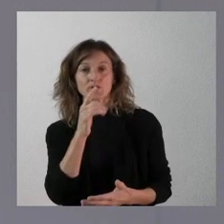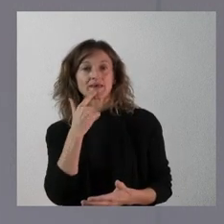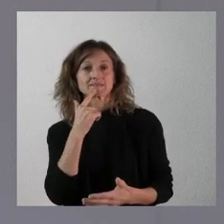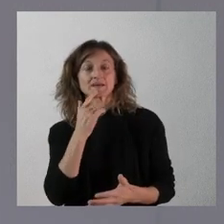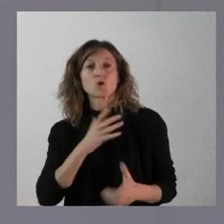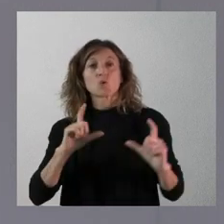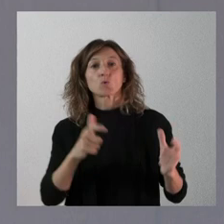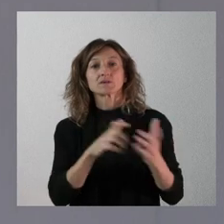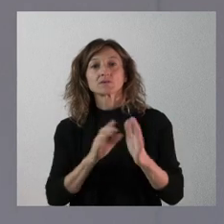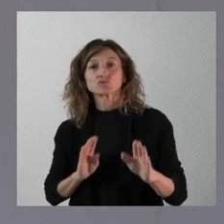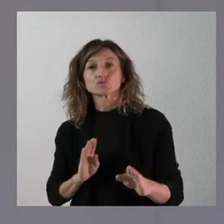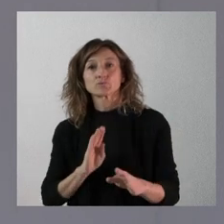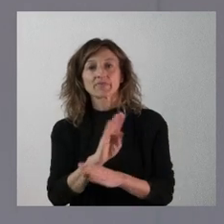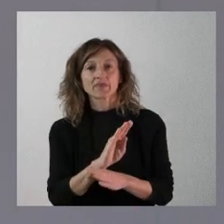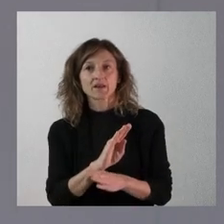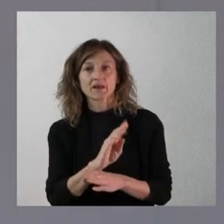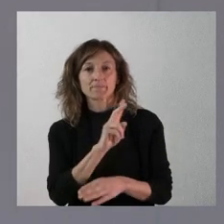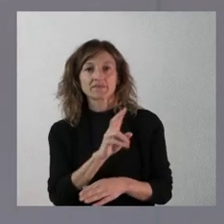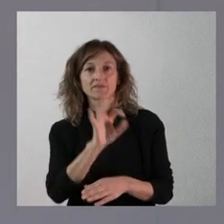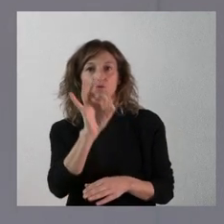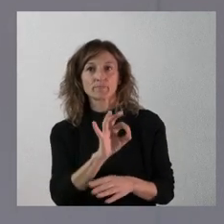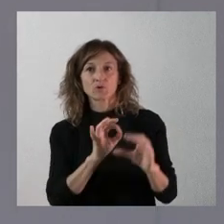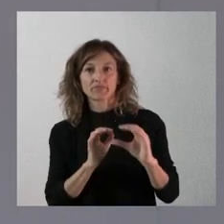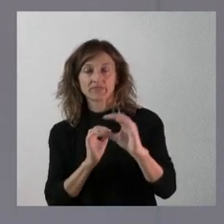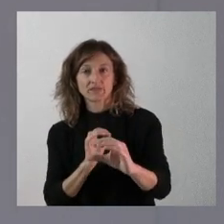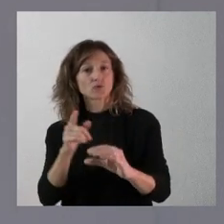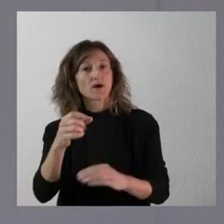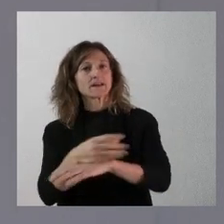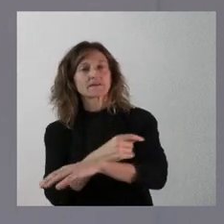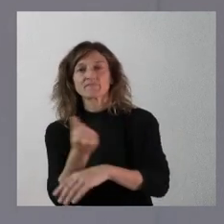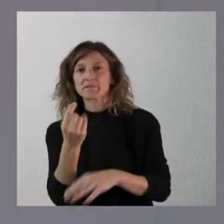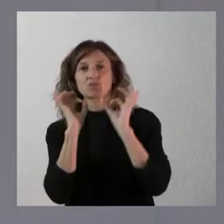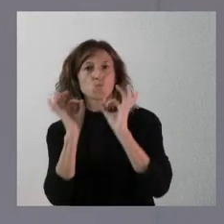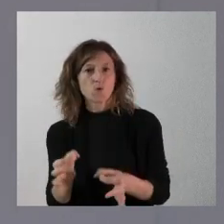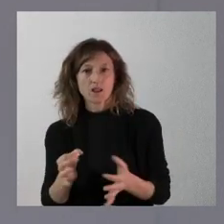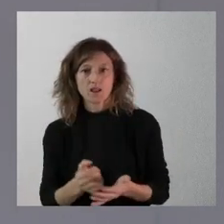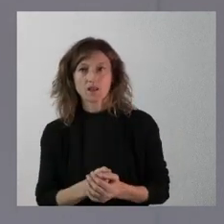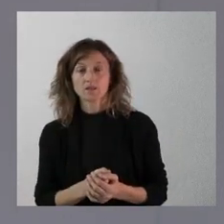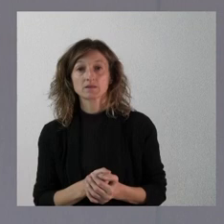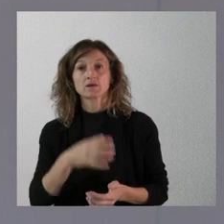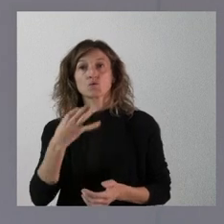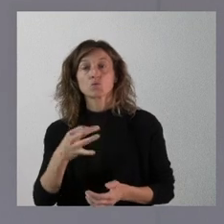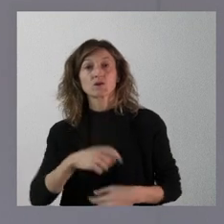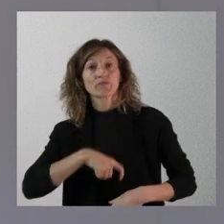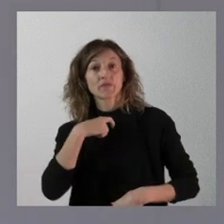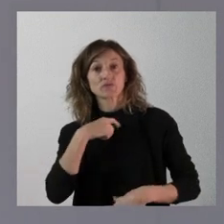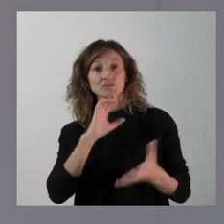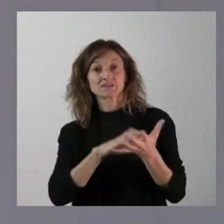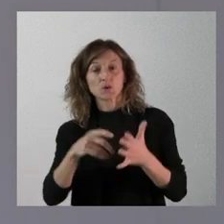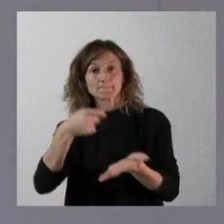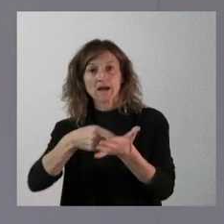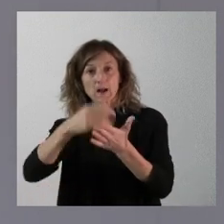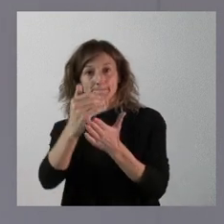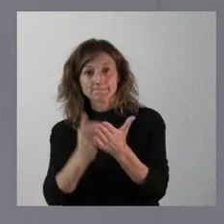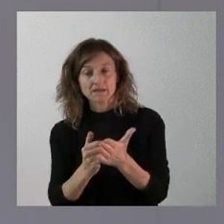subvención de la junta de Castilla y León Por el importe del 25%. renfe va a seguir cobrando lo mismo lo único que los ciudadanos de Castilla y león van a pagar menos porque